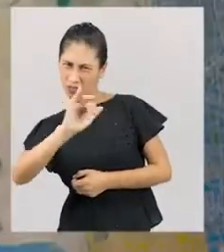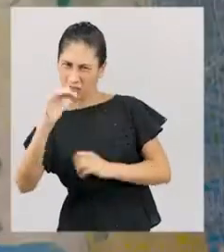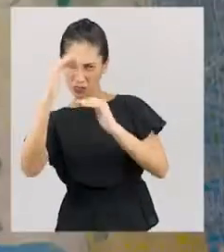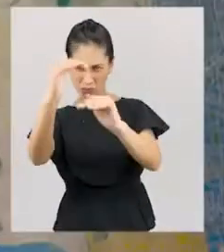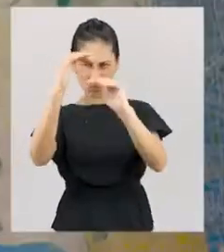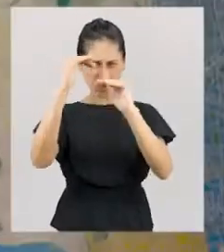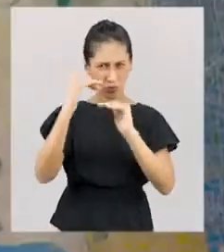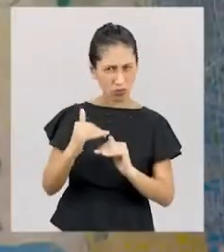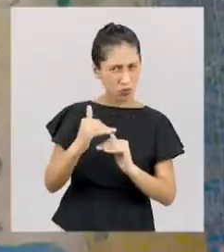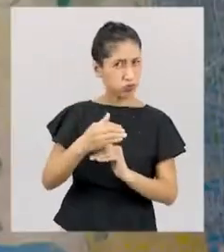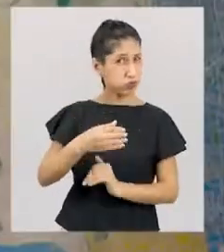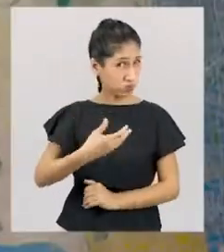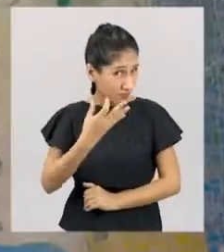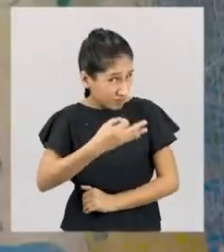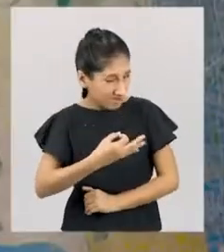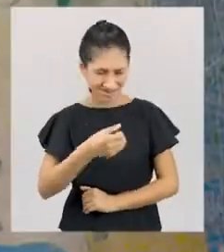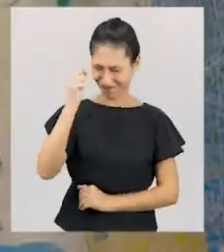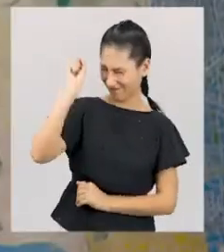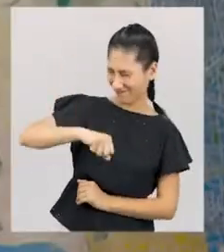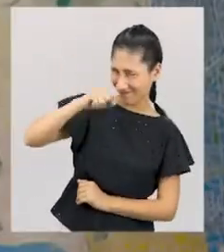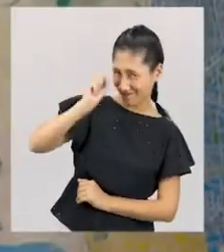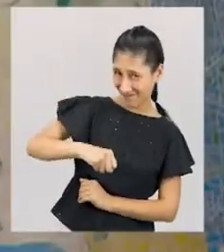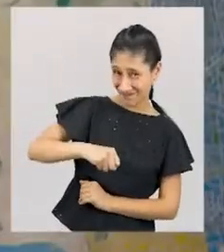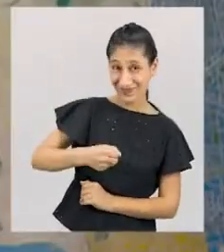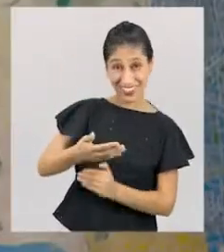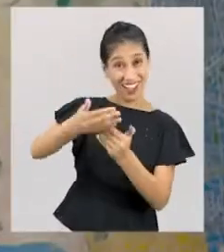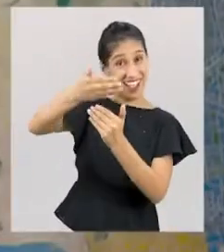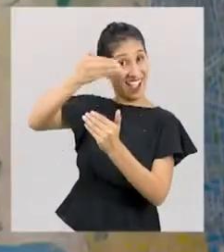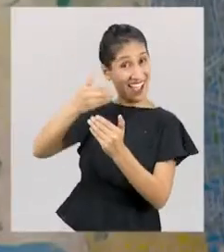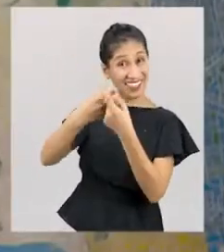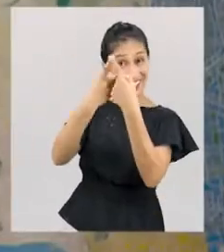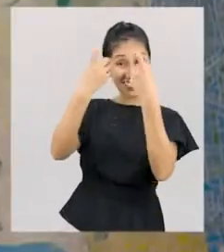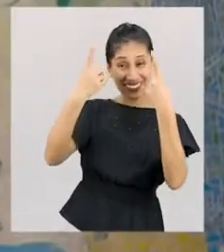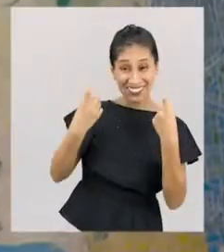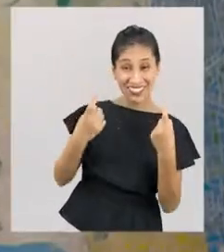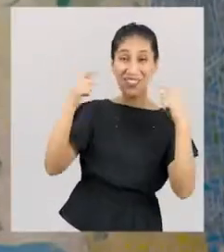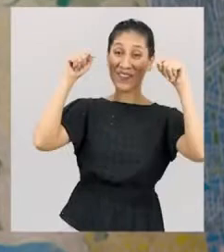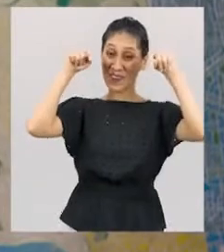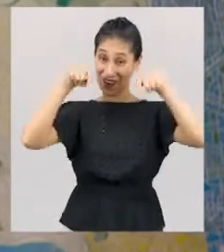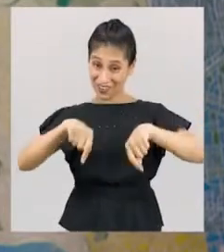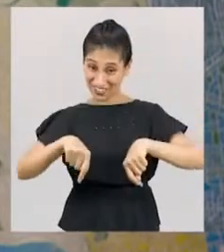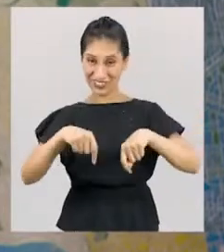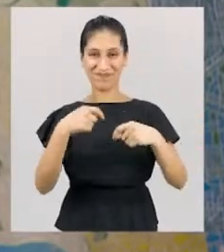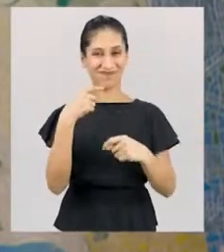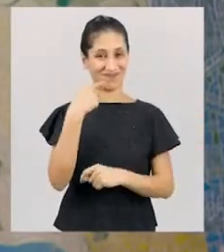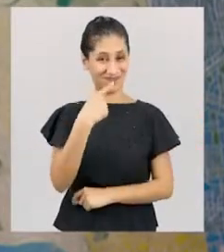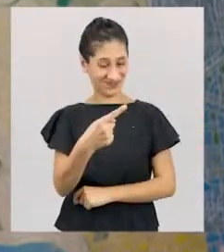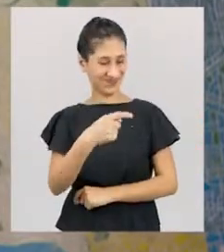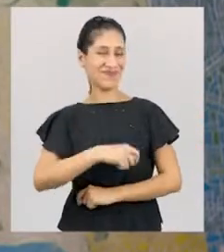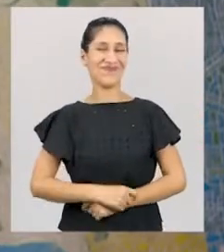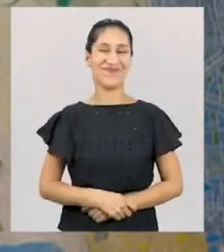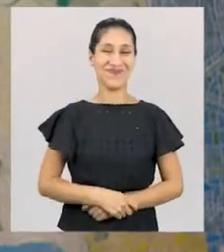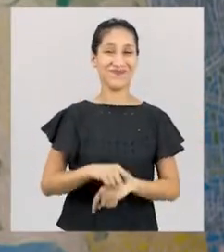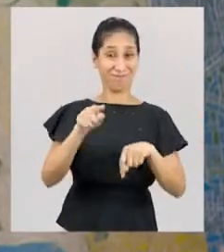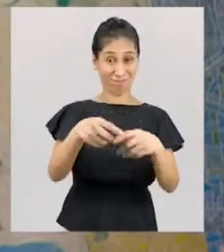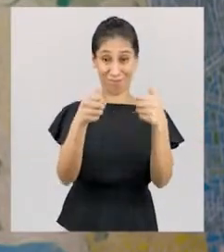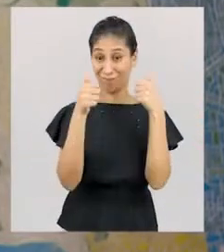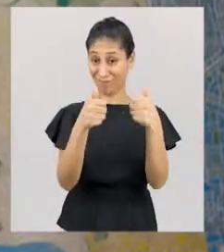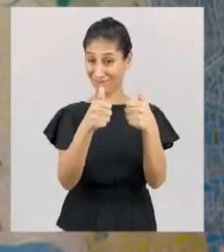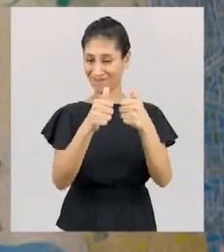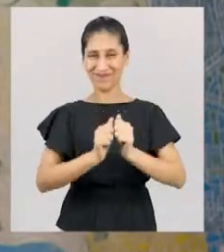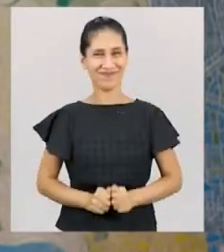¿verdad? Por supuesto, Amaru. Es algo que preguntaste mucho antes, pues ahora es el momento. Felicito tu